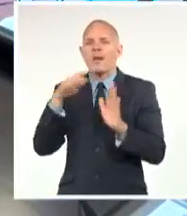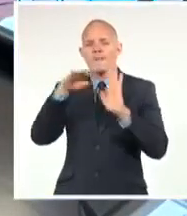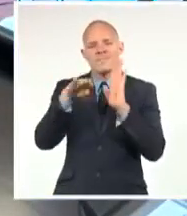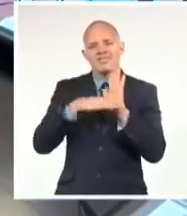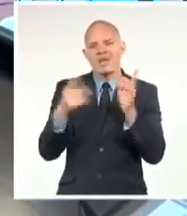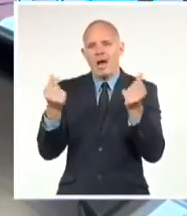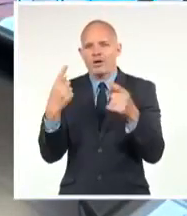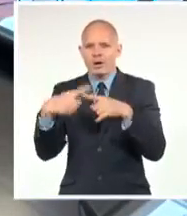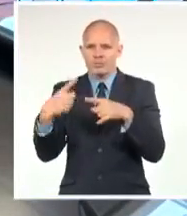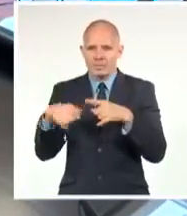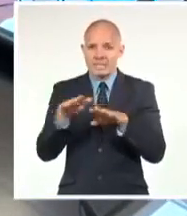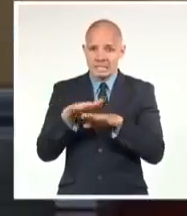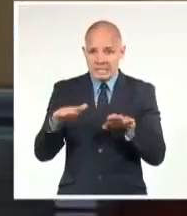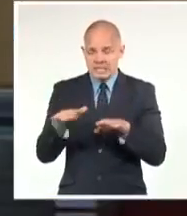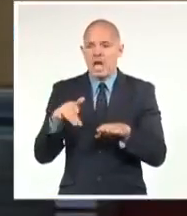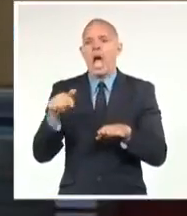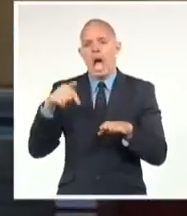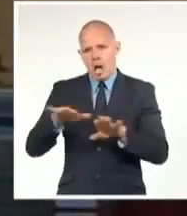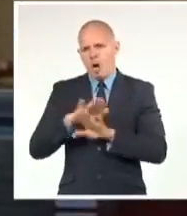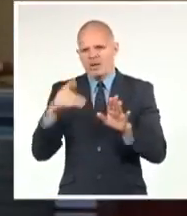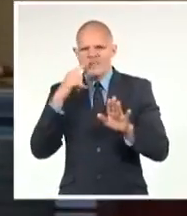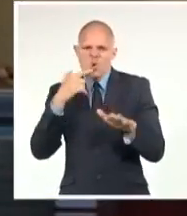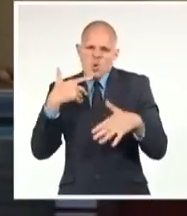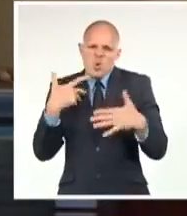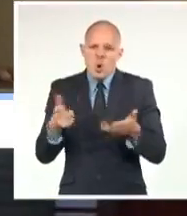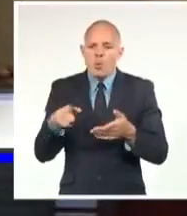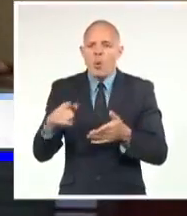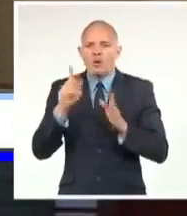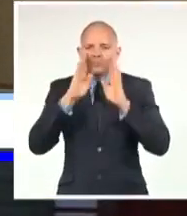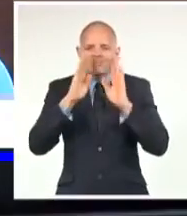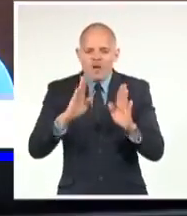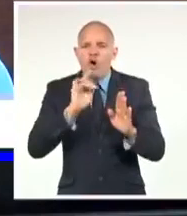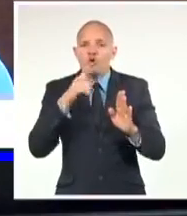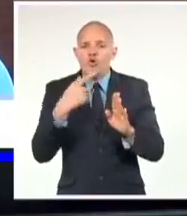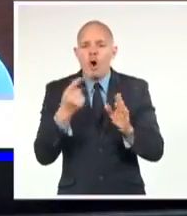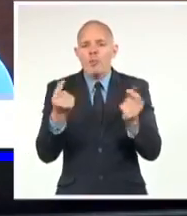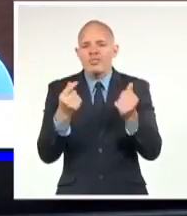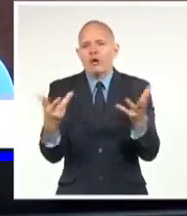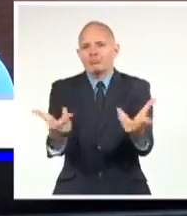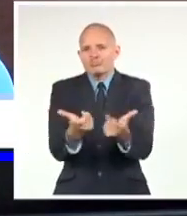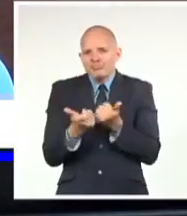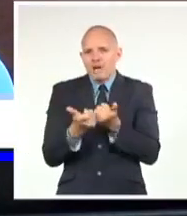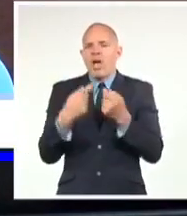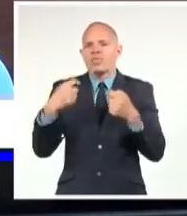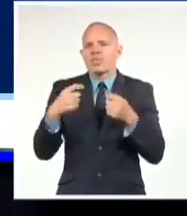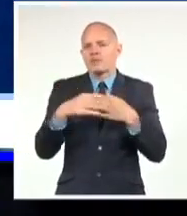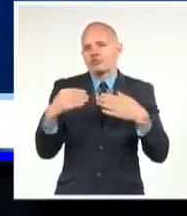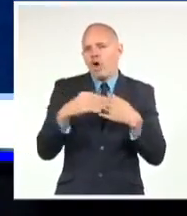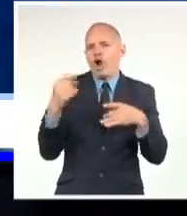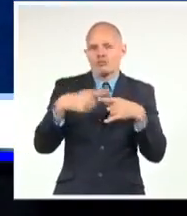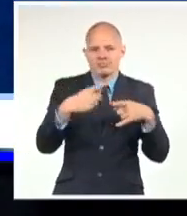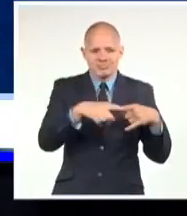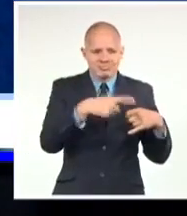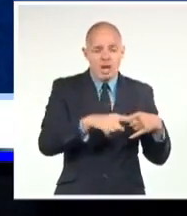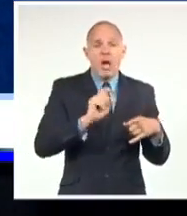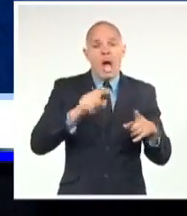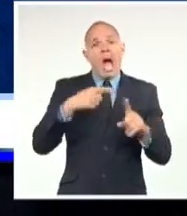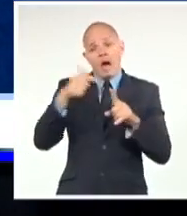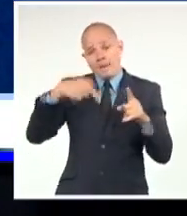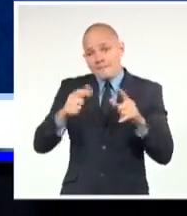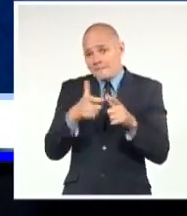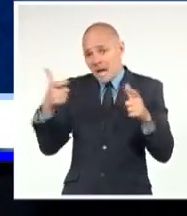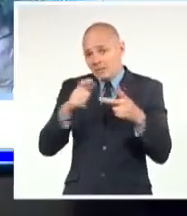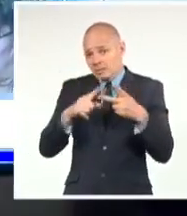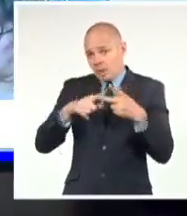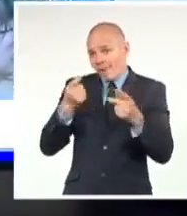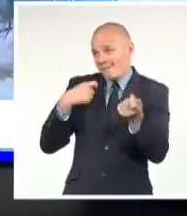Las medidas orientadas a dinamizar el mercado interno a partir de la captación de divisas, el incremento de los ingresos por exportaciones y la reactivación